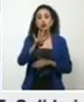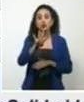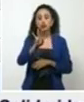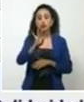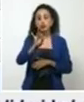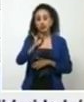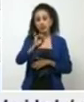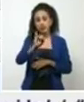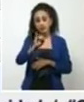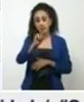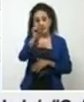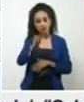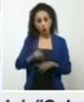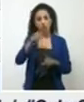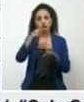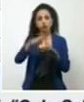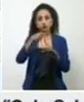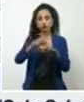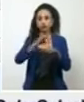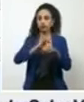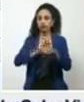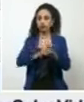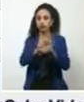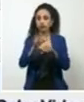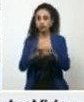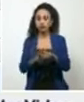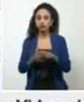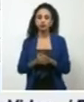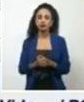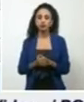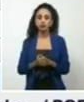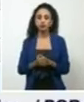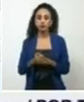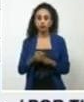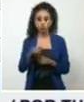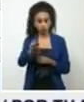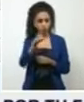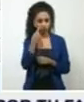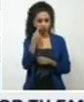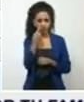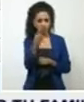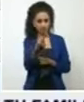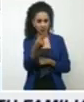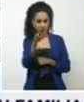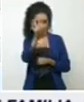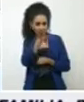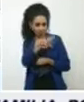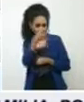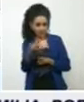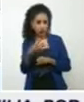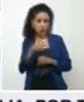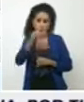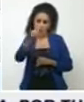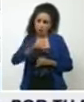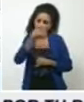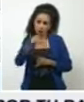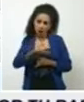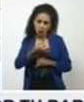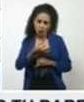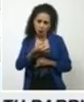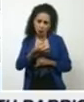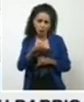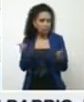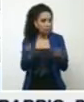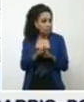5.175.476 casos confirmados. Como ustedes ven y como decimos a veces, no disminuye, no